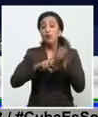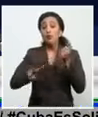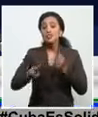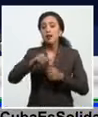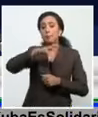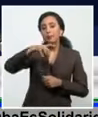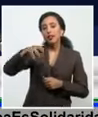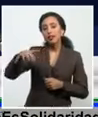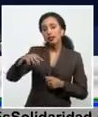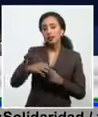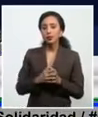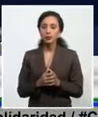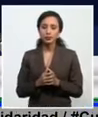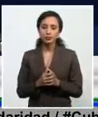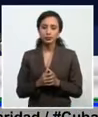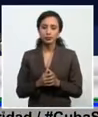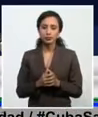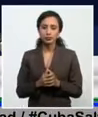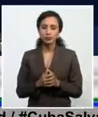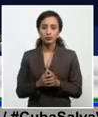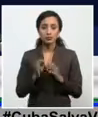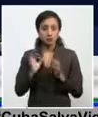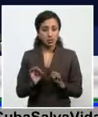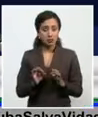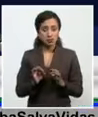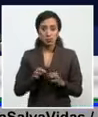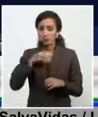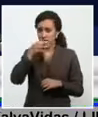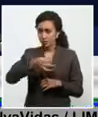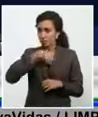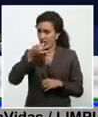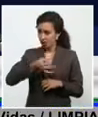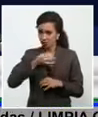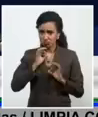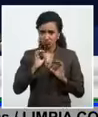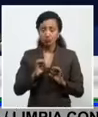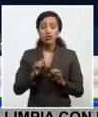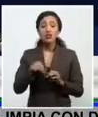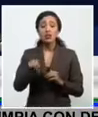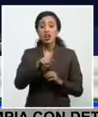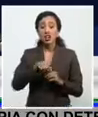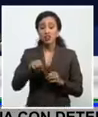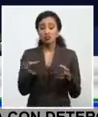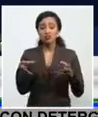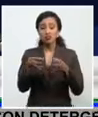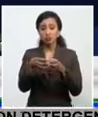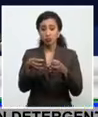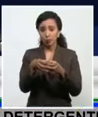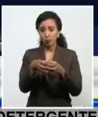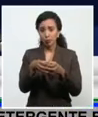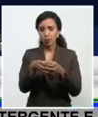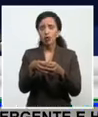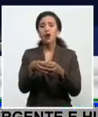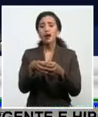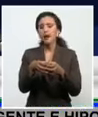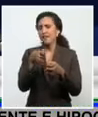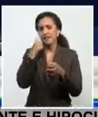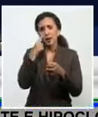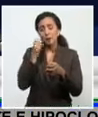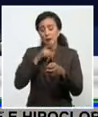Río. Y como siempre decimos, en ellos confluyen un grupo de enfermedades